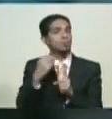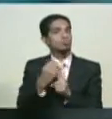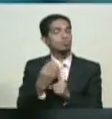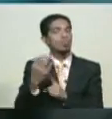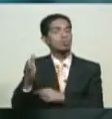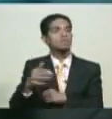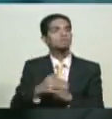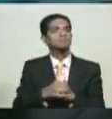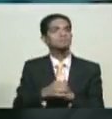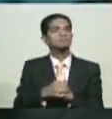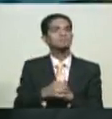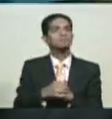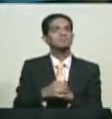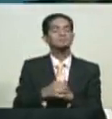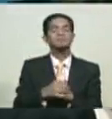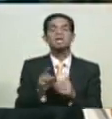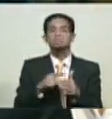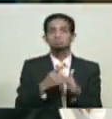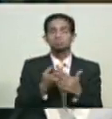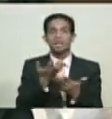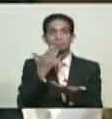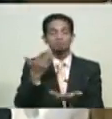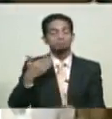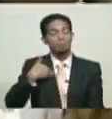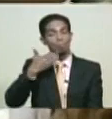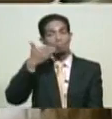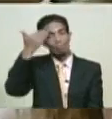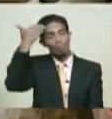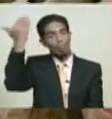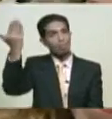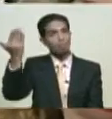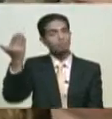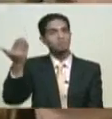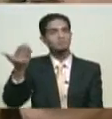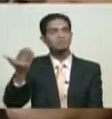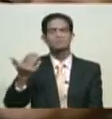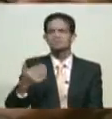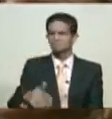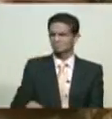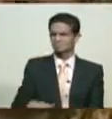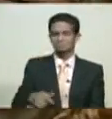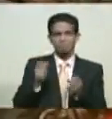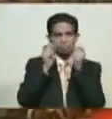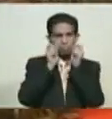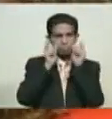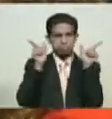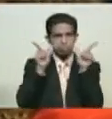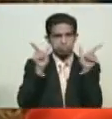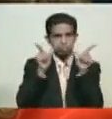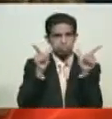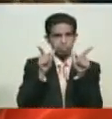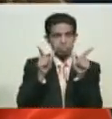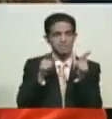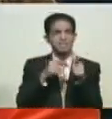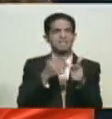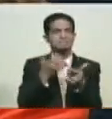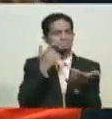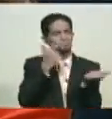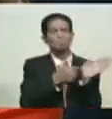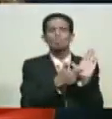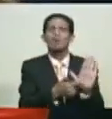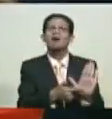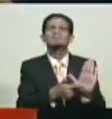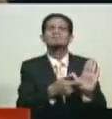la televisión turca como usaría el muy visto ya se armó una alharaca pues apareció hablando de que vea